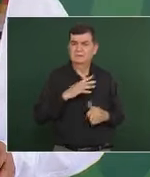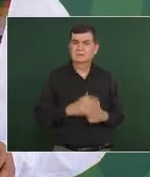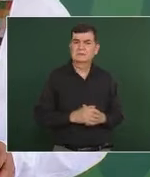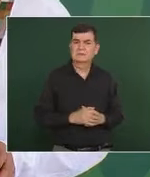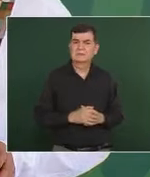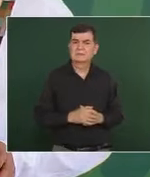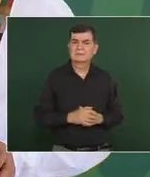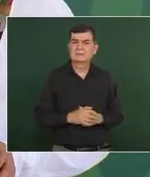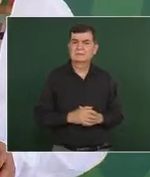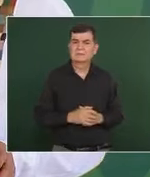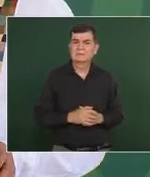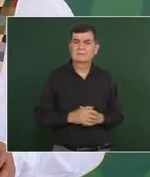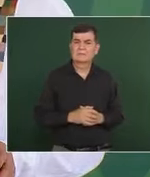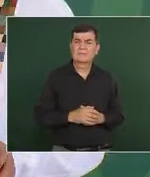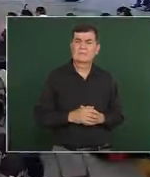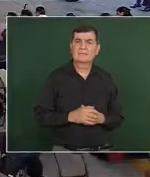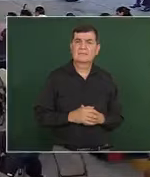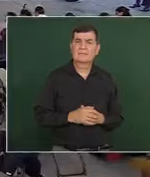de